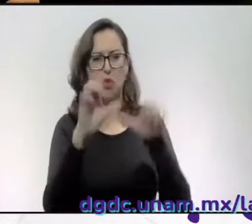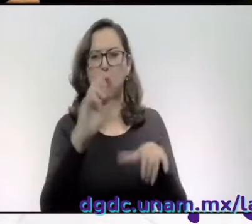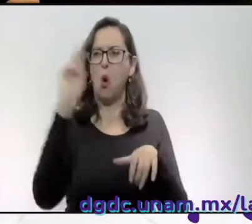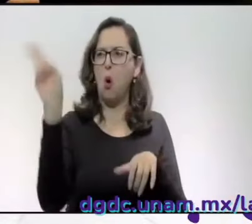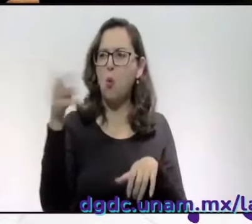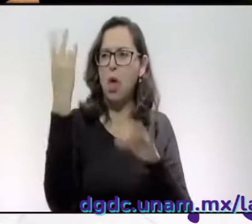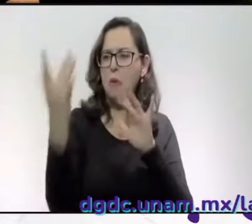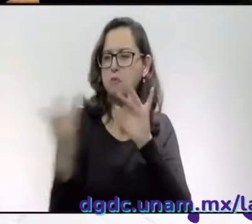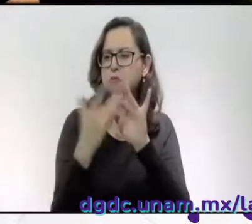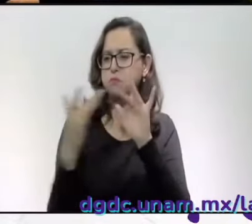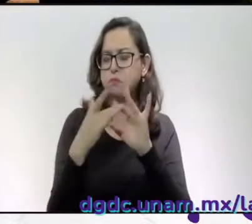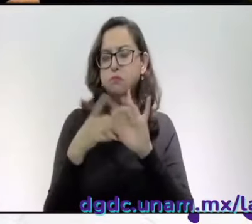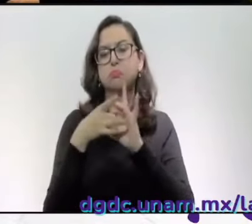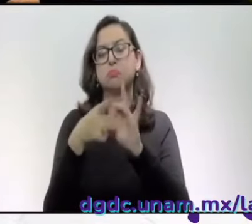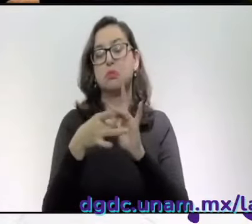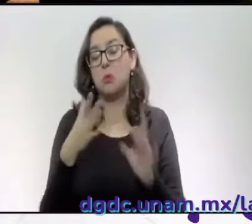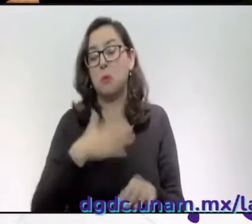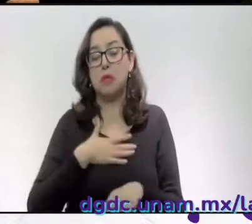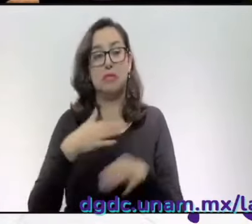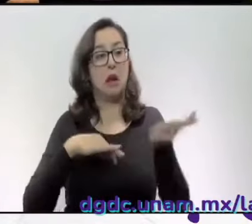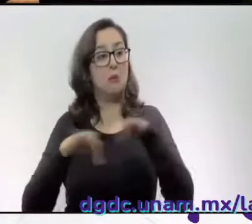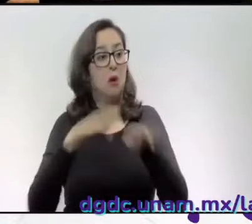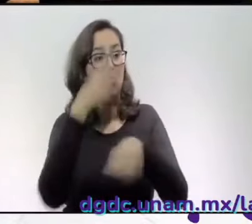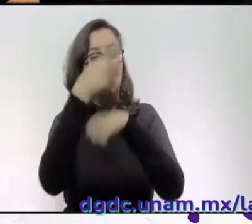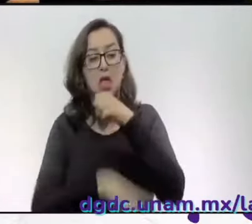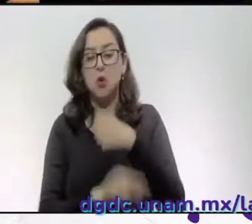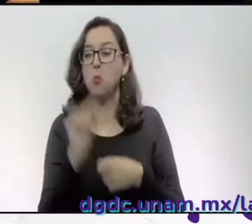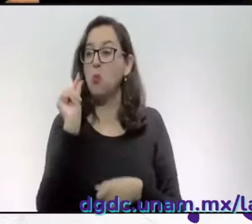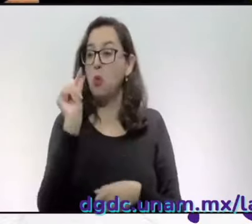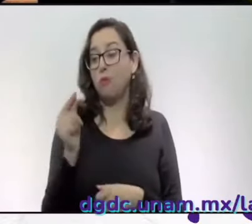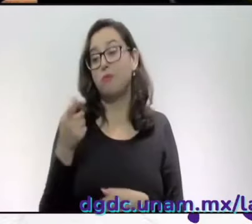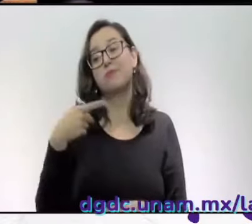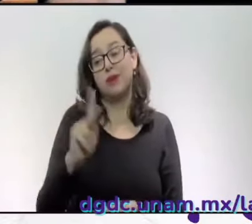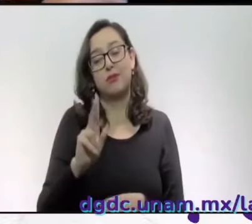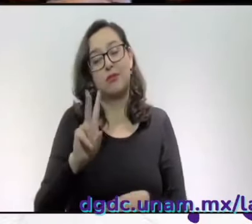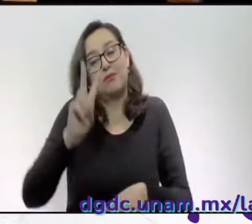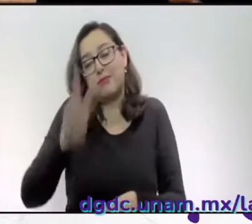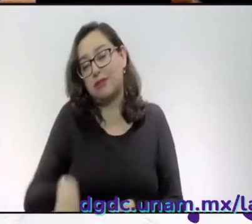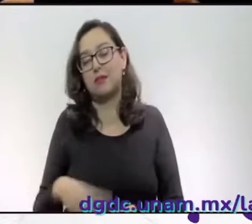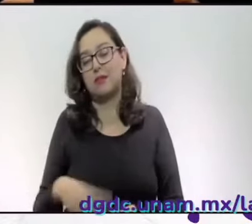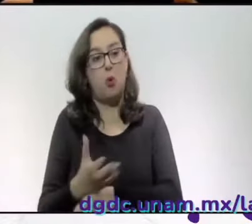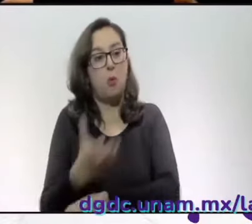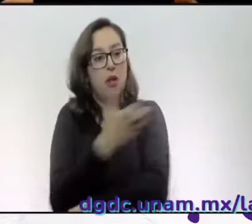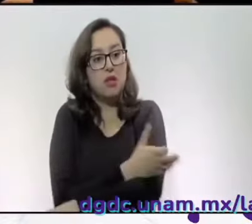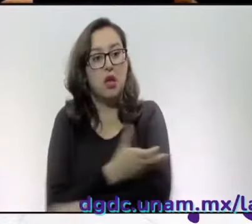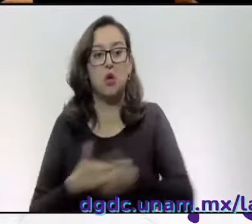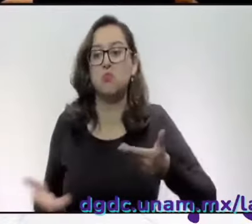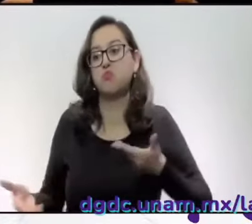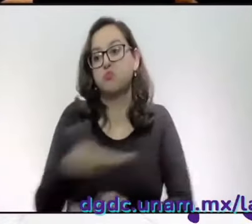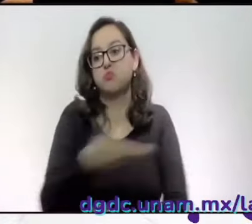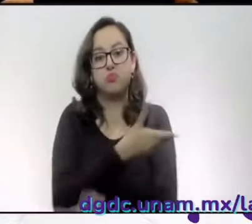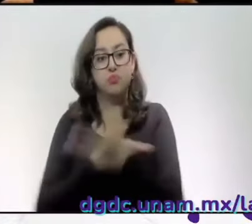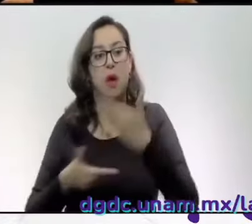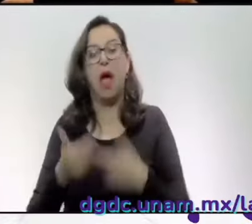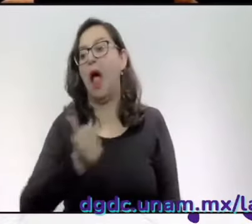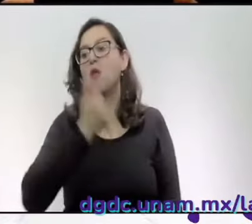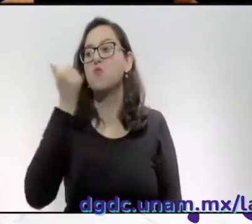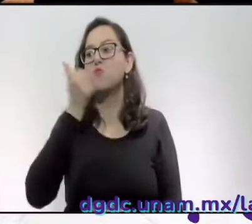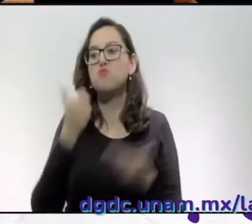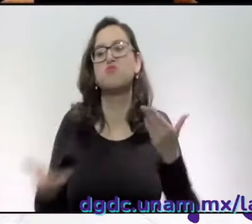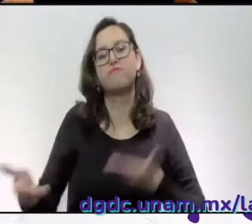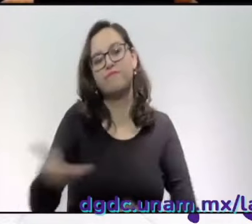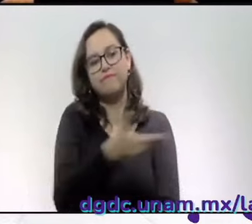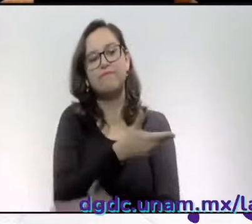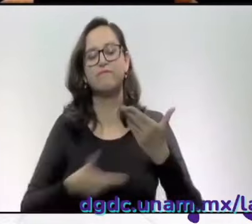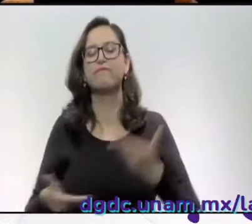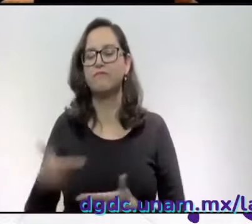sentido ha afectado poco. Creo que lo que ha afectado más es en la interacción con los colegas y en la interacción con los estudiantes. Porque aunque podemos tener esta charla